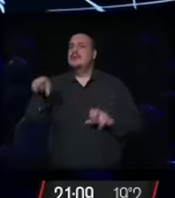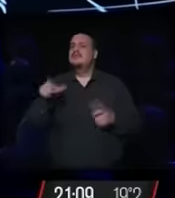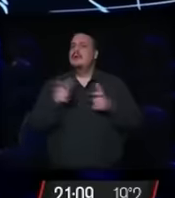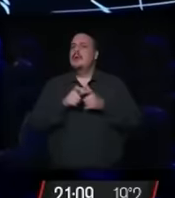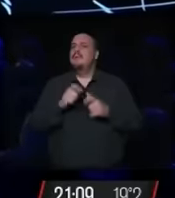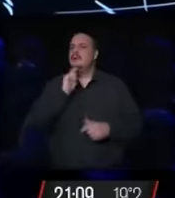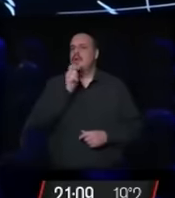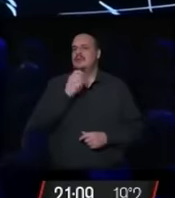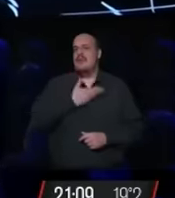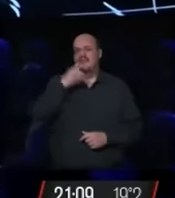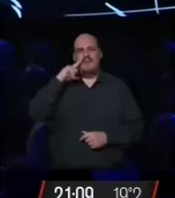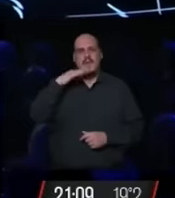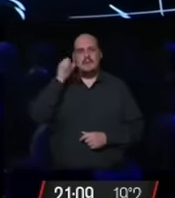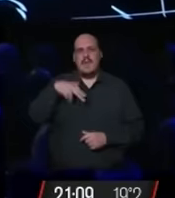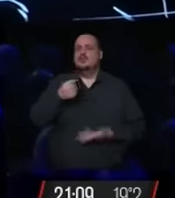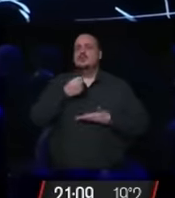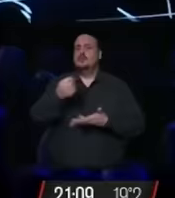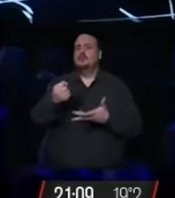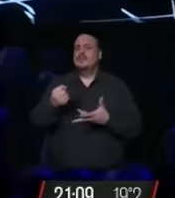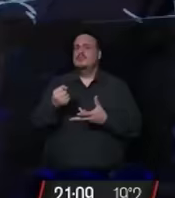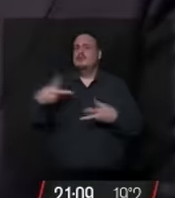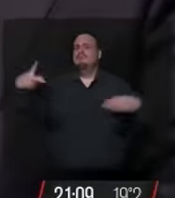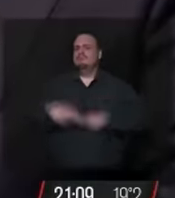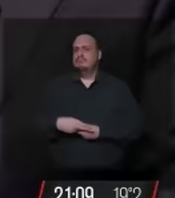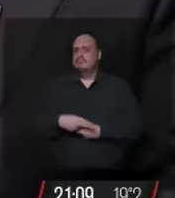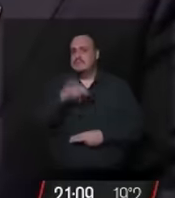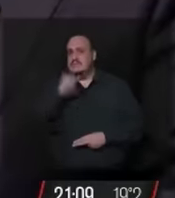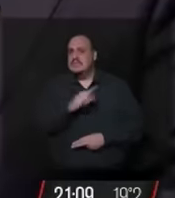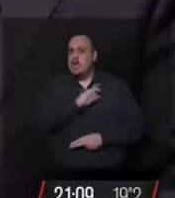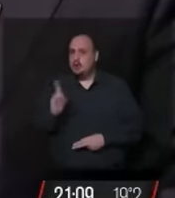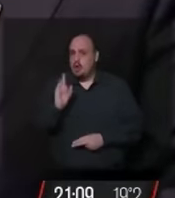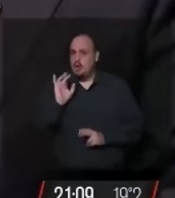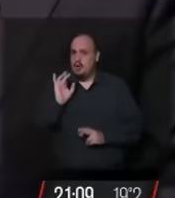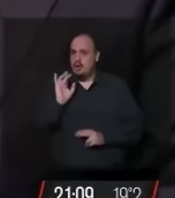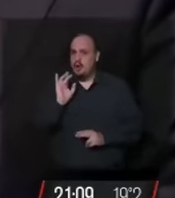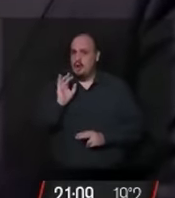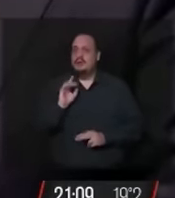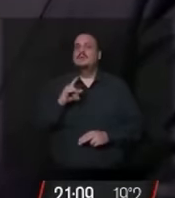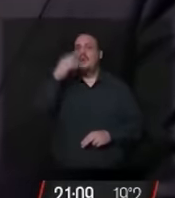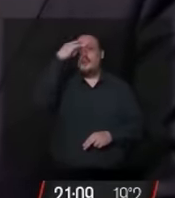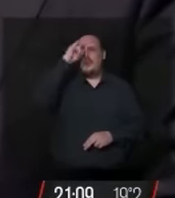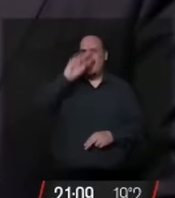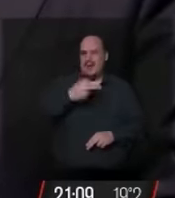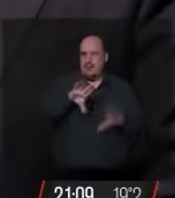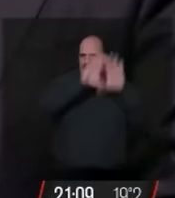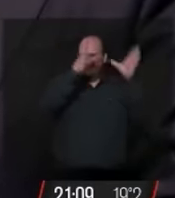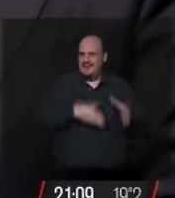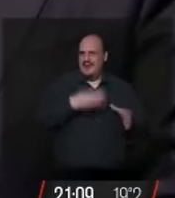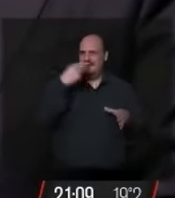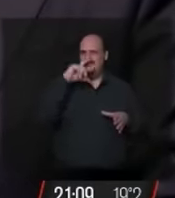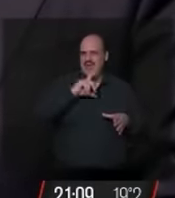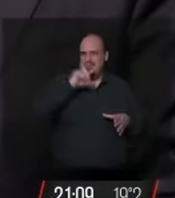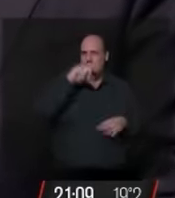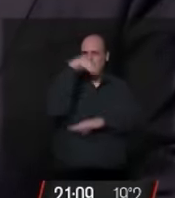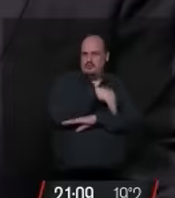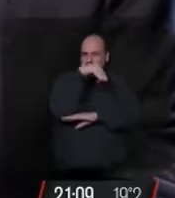vas a eliminar los subsidios. ¿Los vas a eliminar sí o no? Por sí o por no, ¿vas a privatizar Vaca Muerta, como dijiste en el programa de Chiche Hellblum,